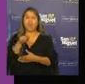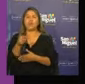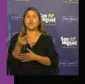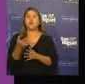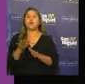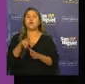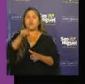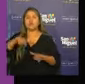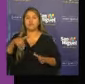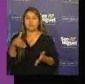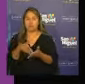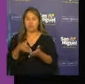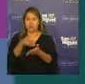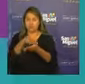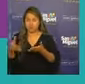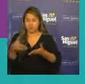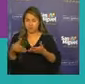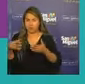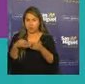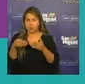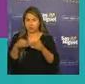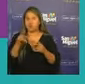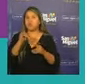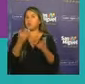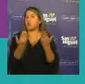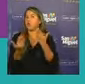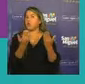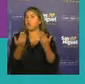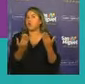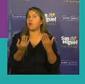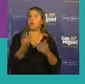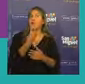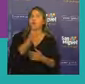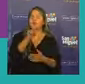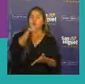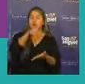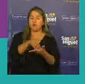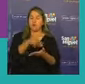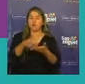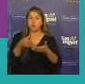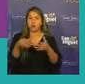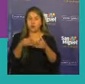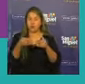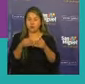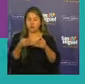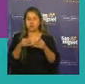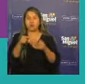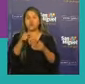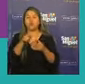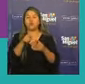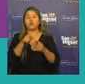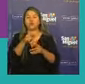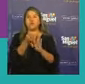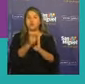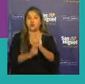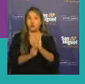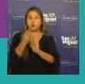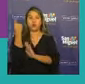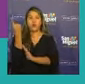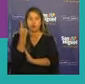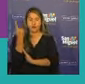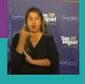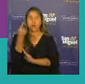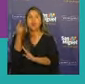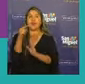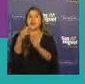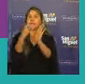de 17 mil millones de pesos. Si comparamos los 46 mil millones de pesos de presupuesto general y